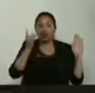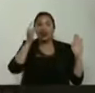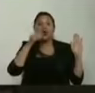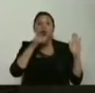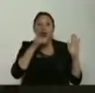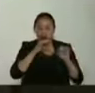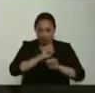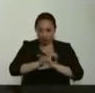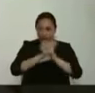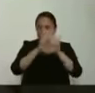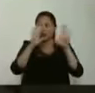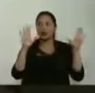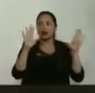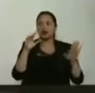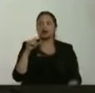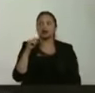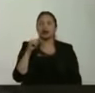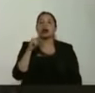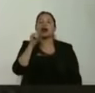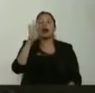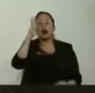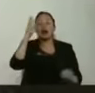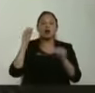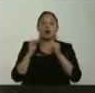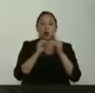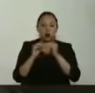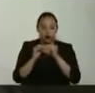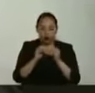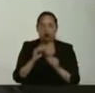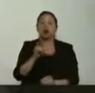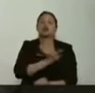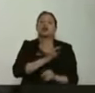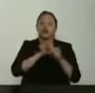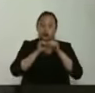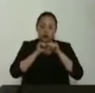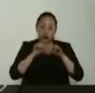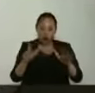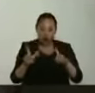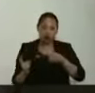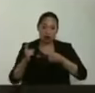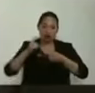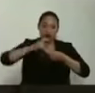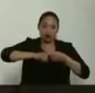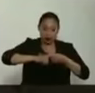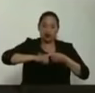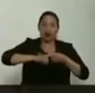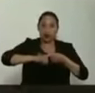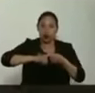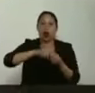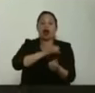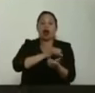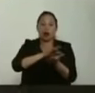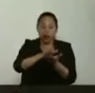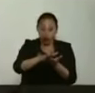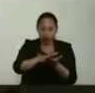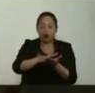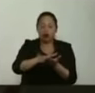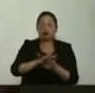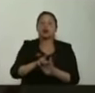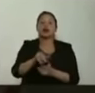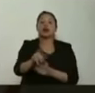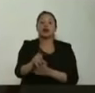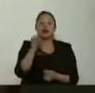el acuerdo con las universidades públicas para matrícula gratuita y desempeño, están buscando en el